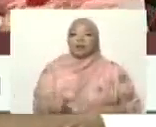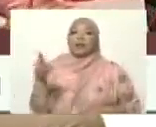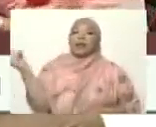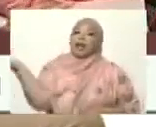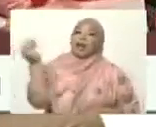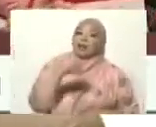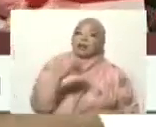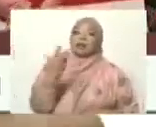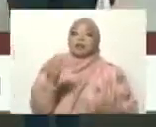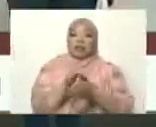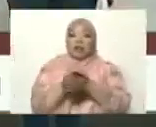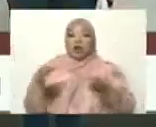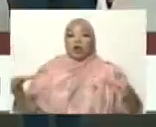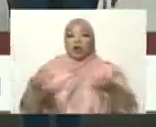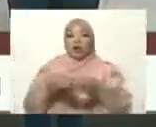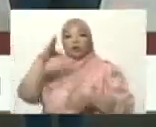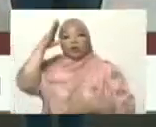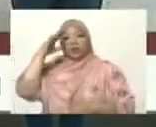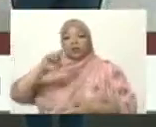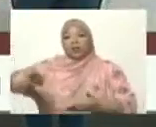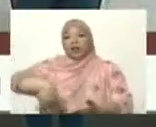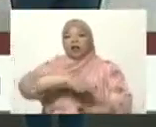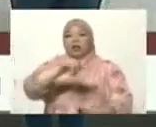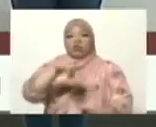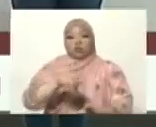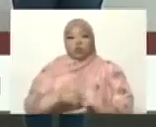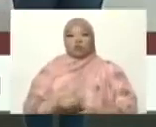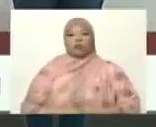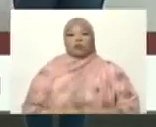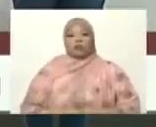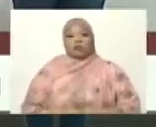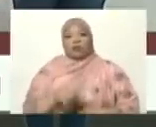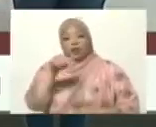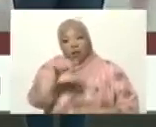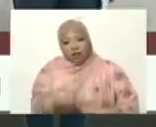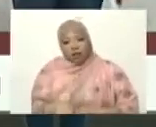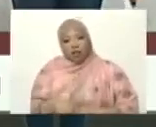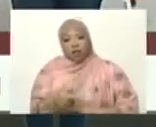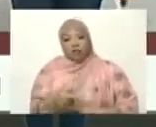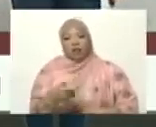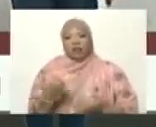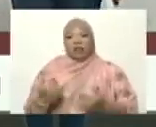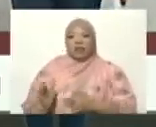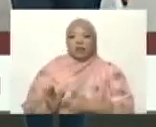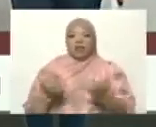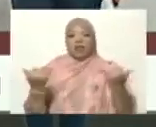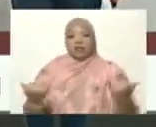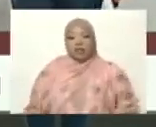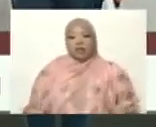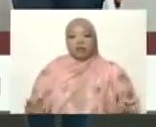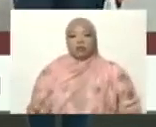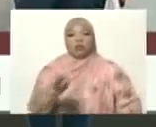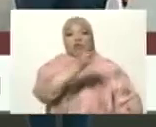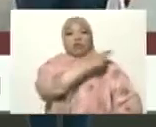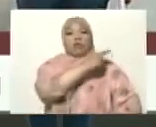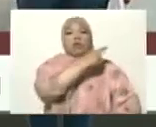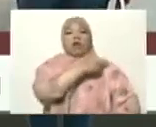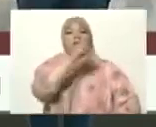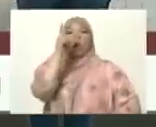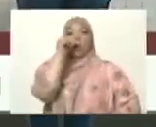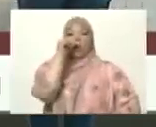adelante las bricomiles a nivel nacional, y nosotros de aquí le damos el pase al general en jefe Padrino